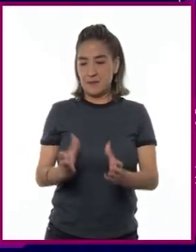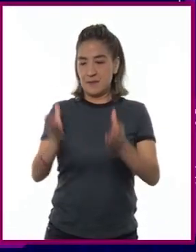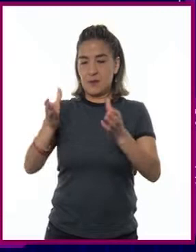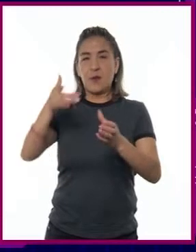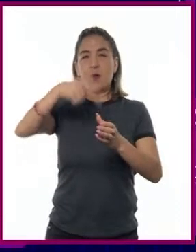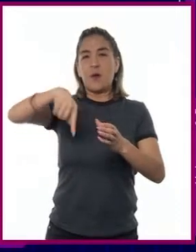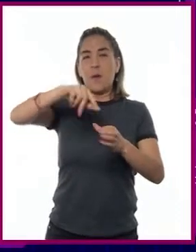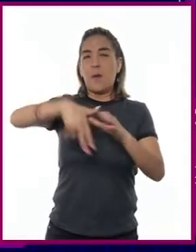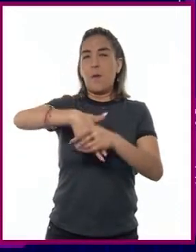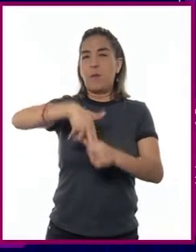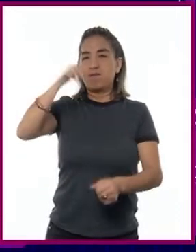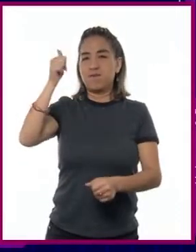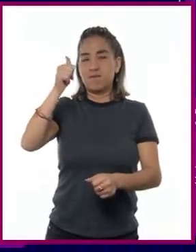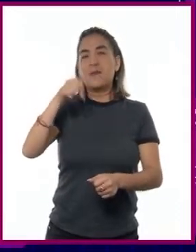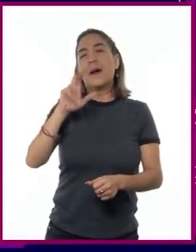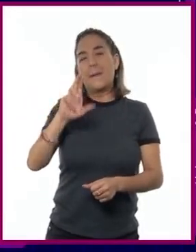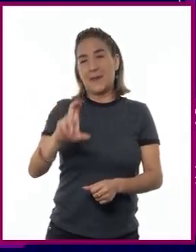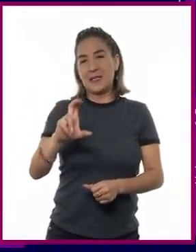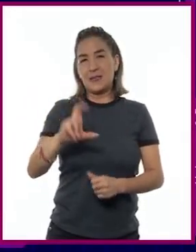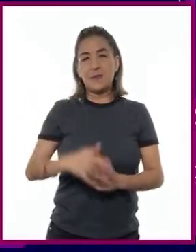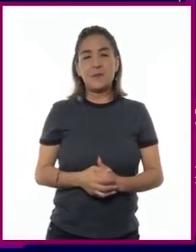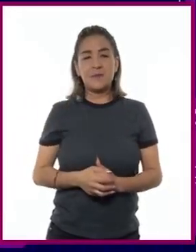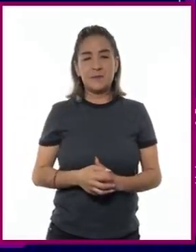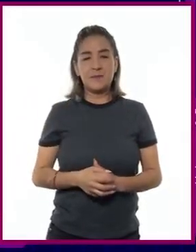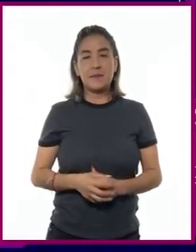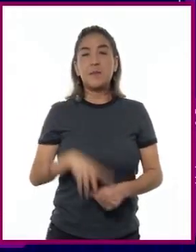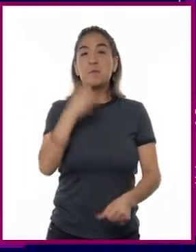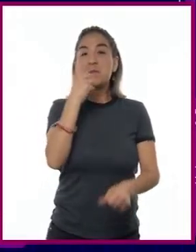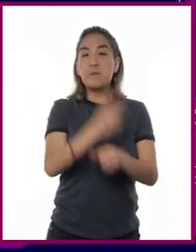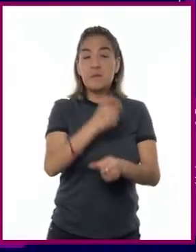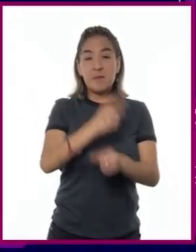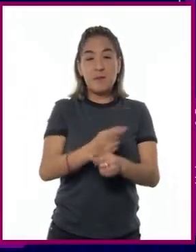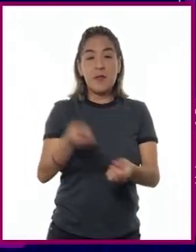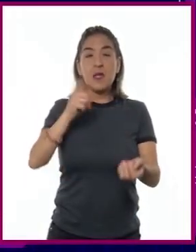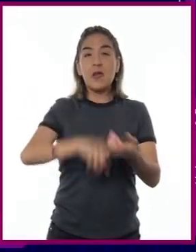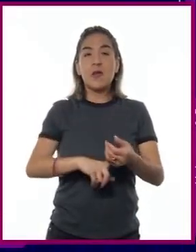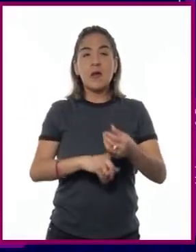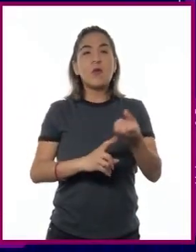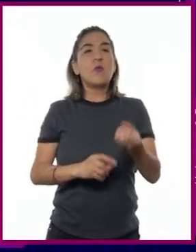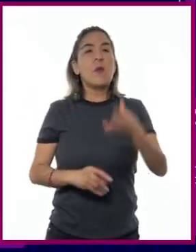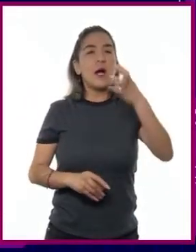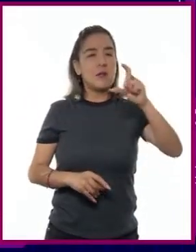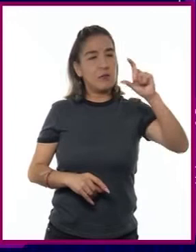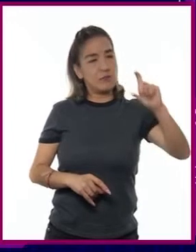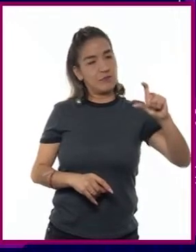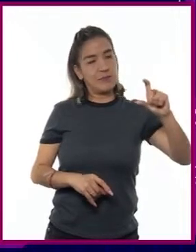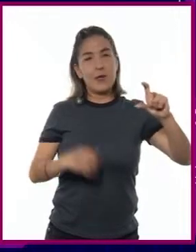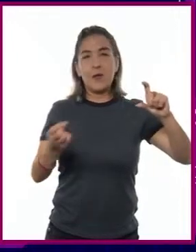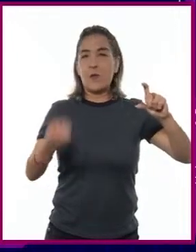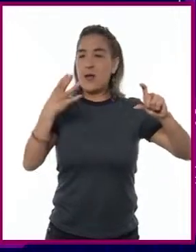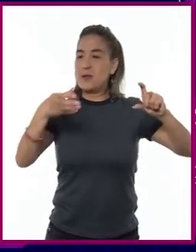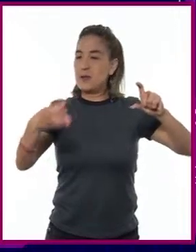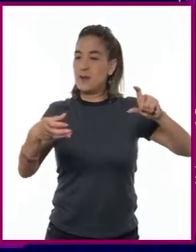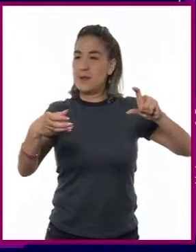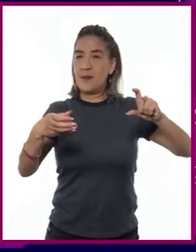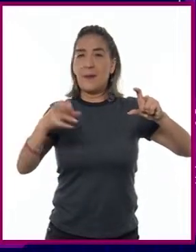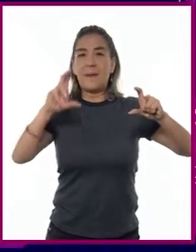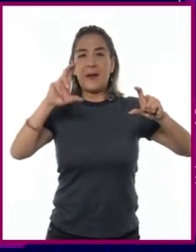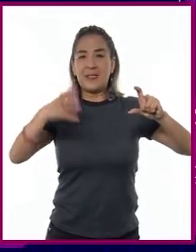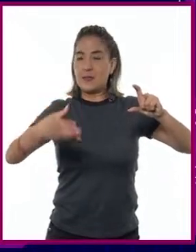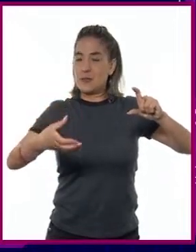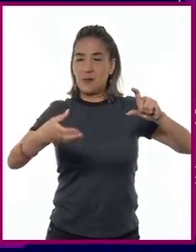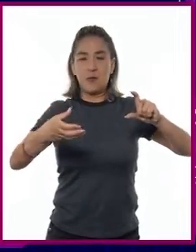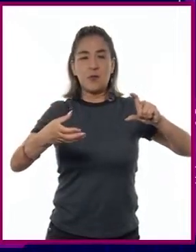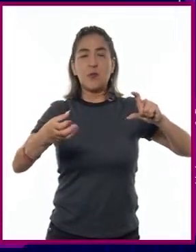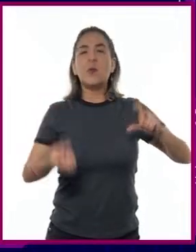vaso. Primero, señalen el espacio que ocupa la pila. Para eso, pueden rodear